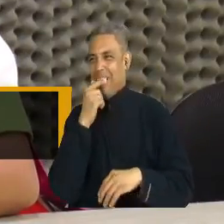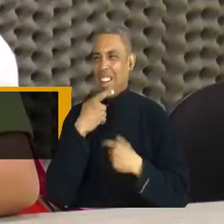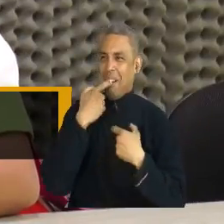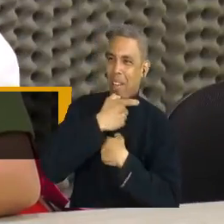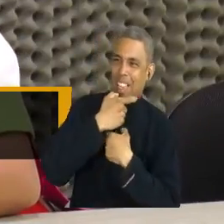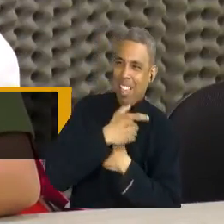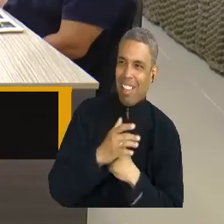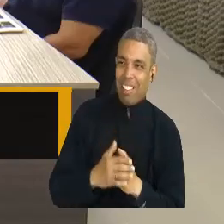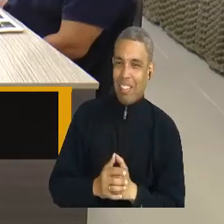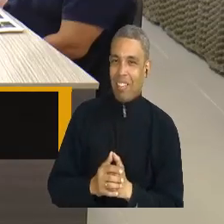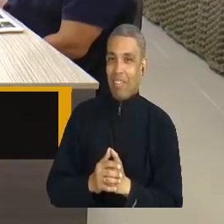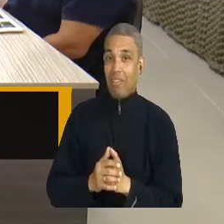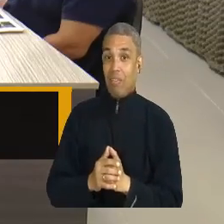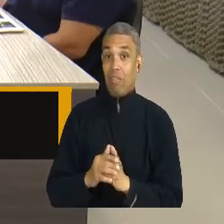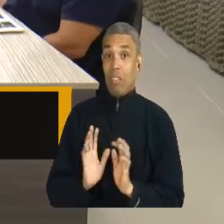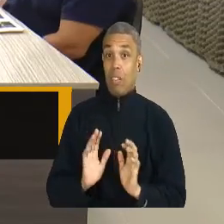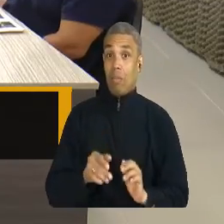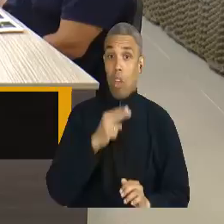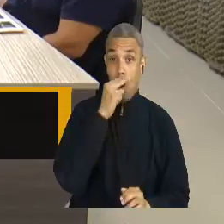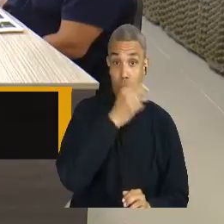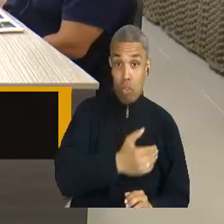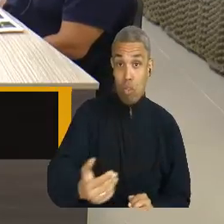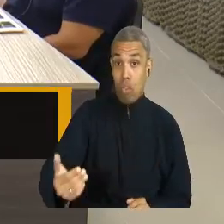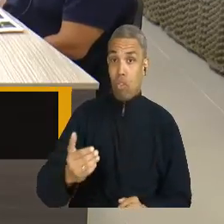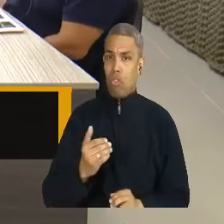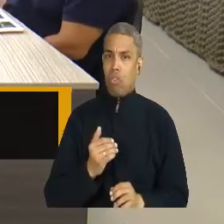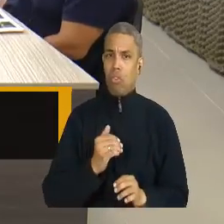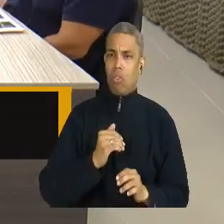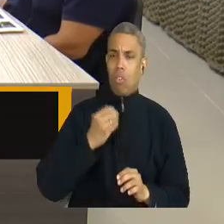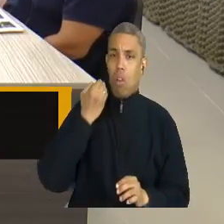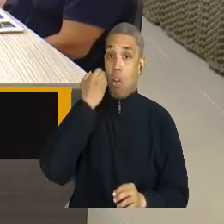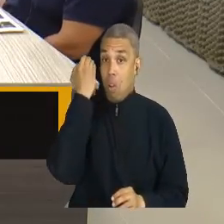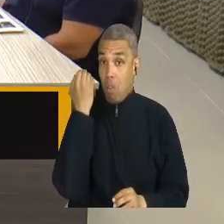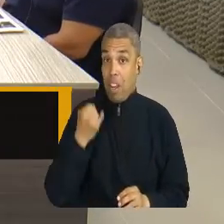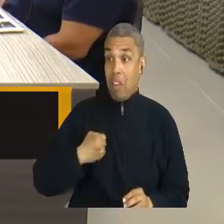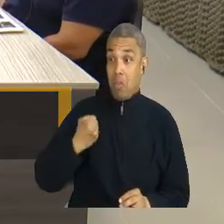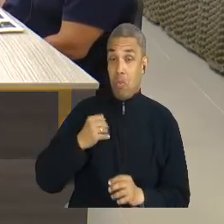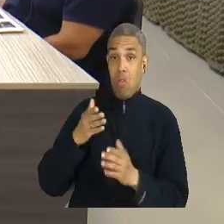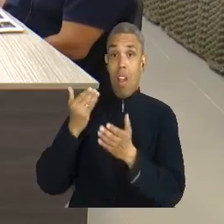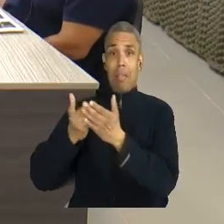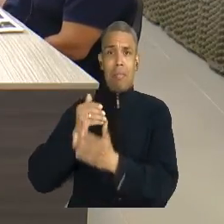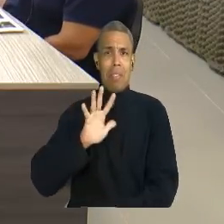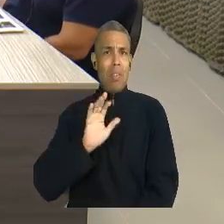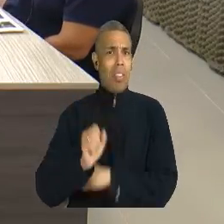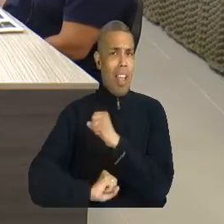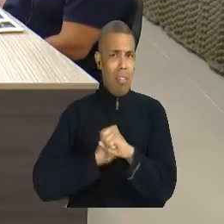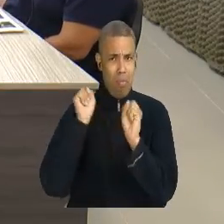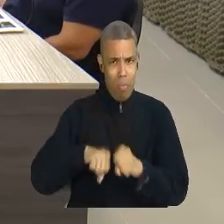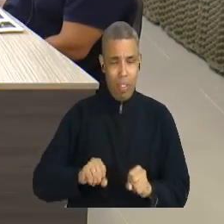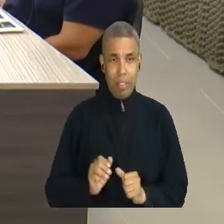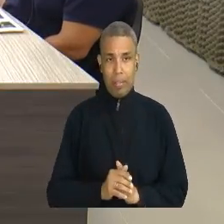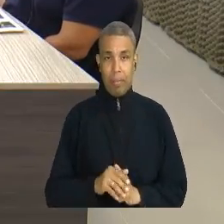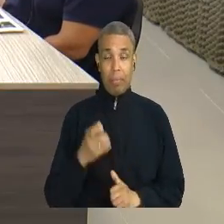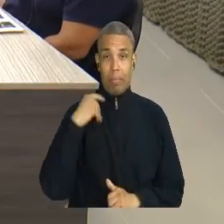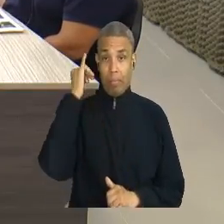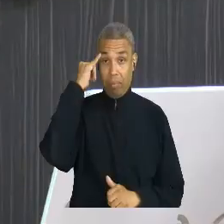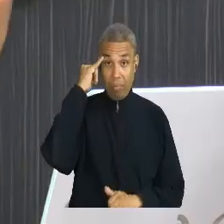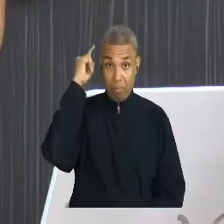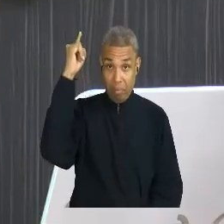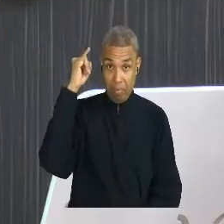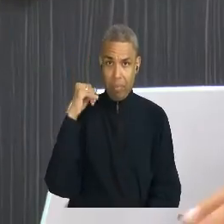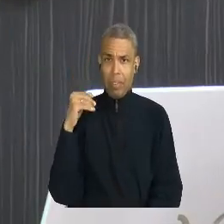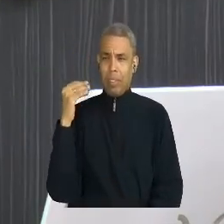¡Ah, caramba! Es una iniciativa que se da en nuestro país hace poco tiempo, pero que en realidad conocimos